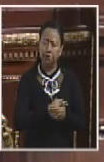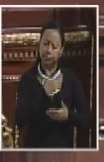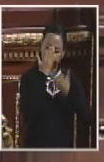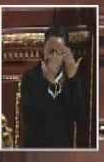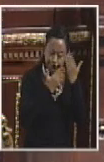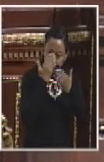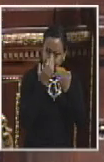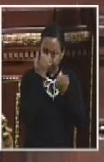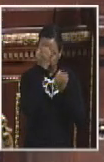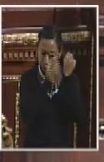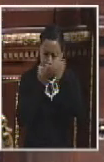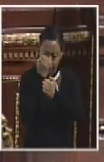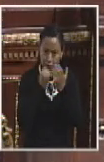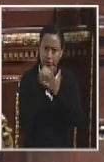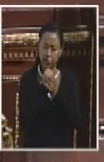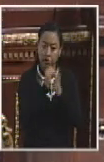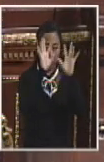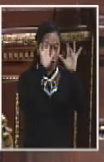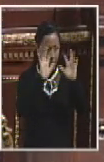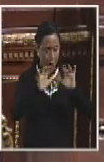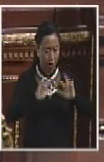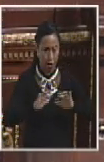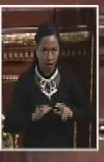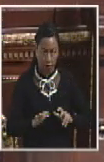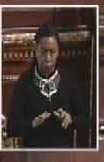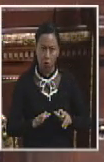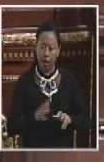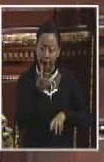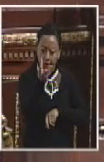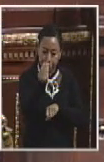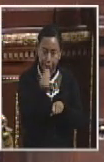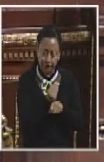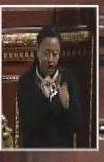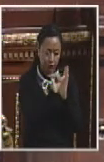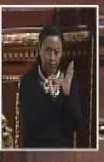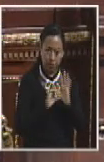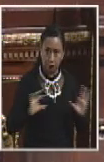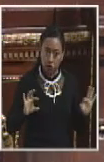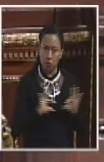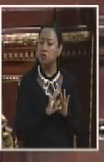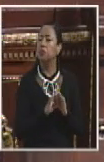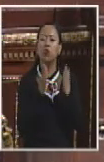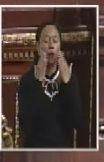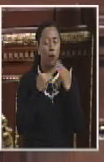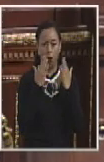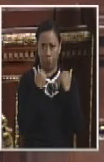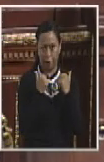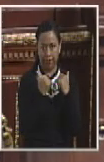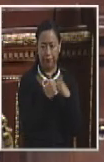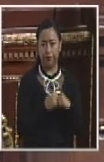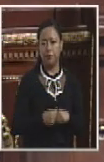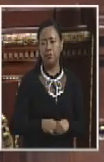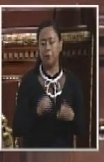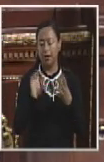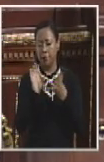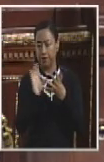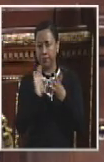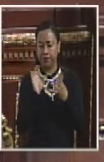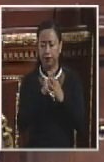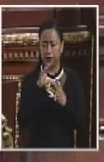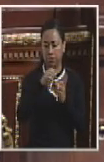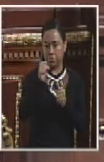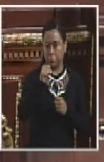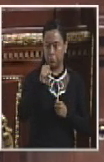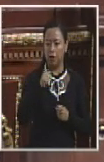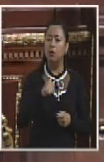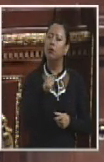su redacción no se ajusta a lo dispuesto por el artículo 11, aparado al C constitucional local, que se